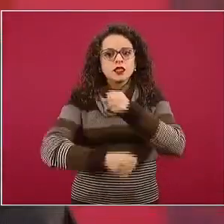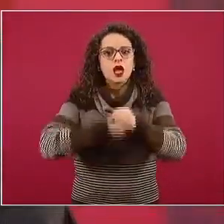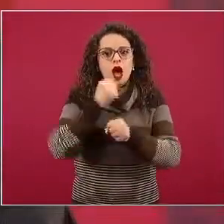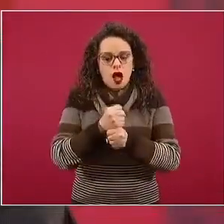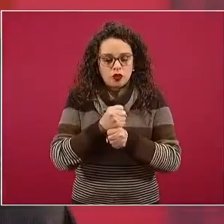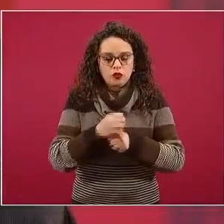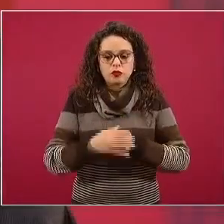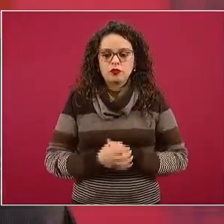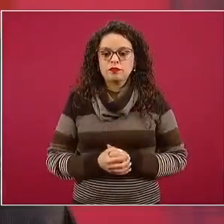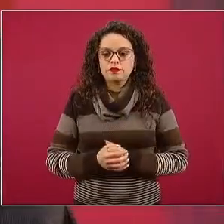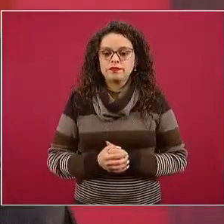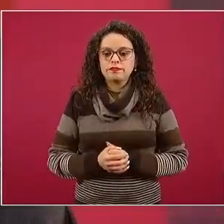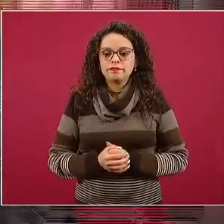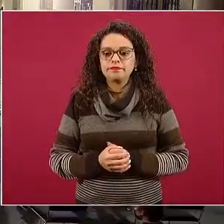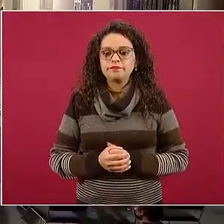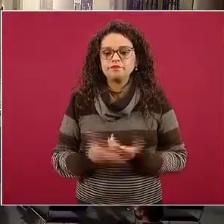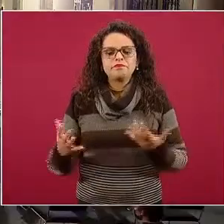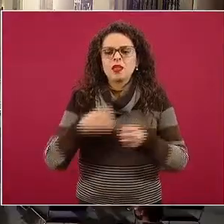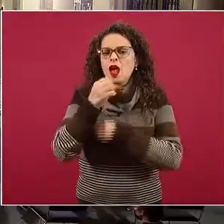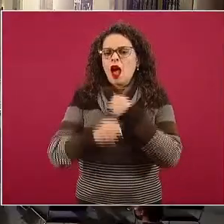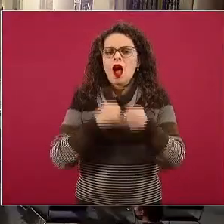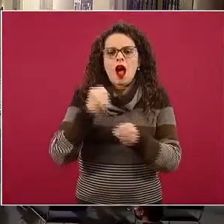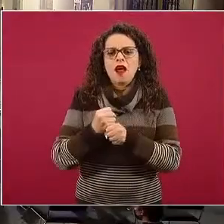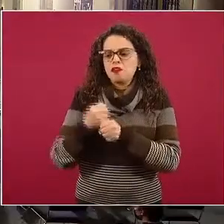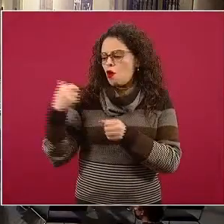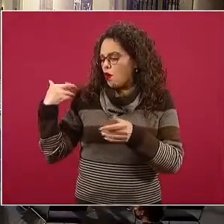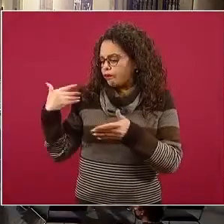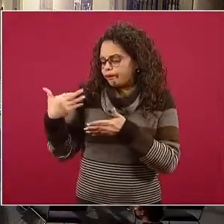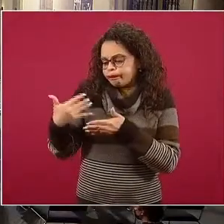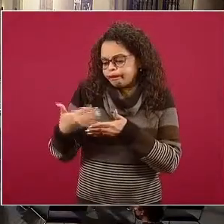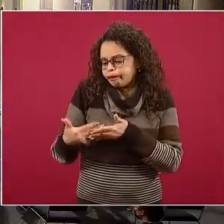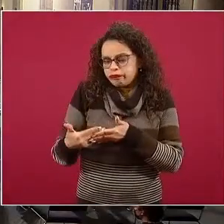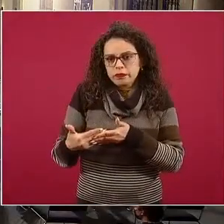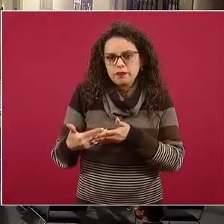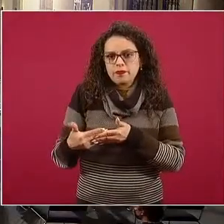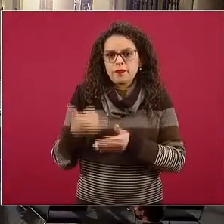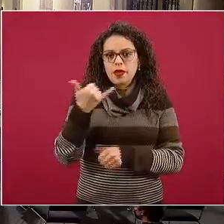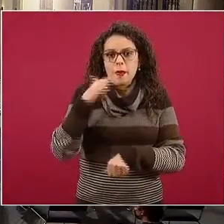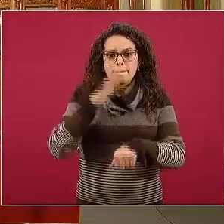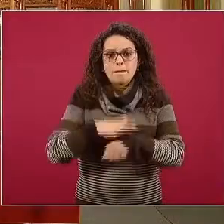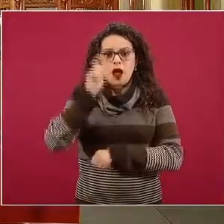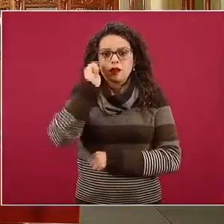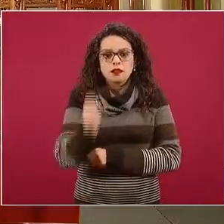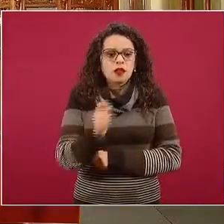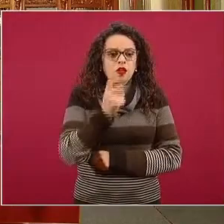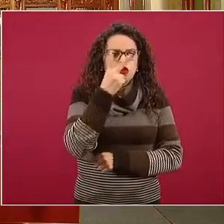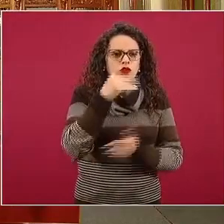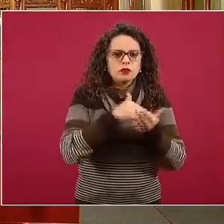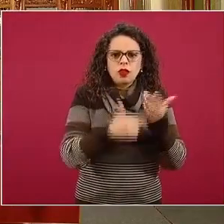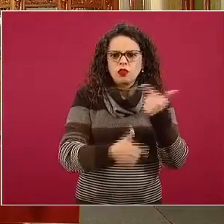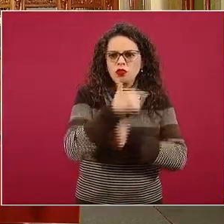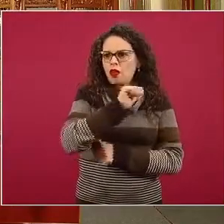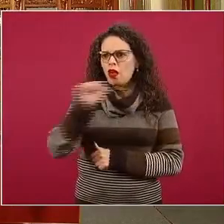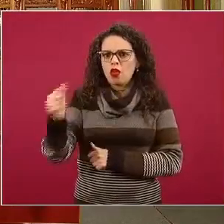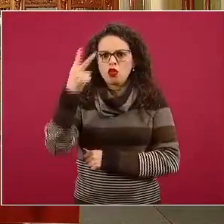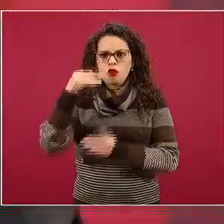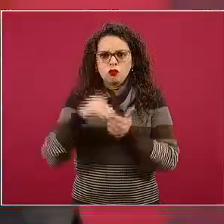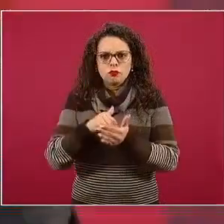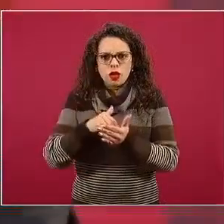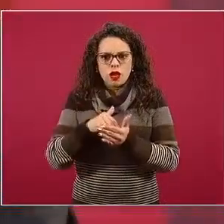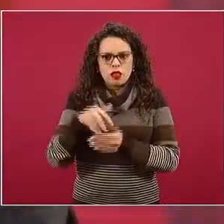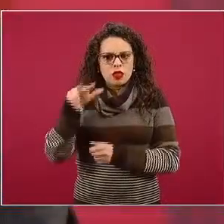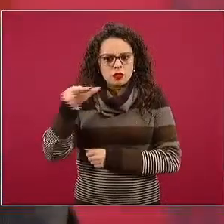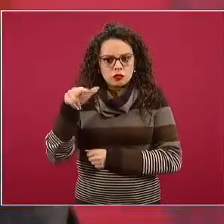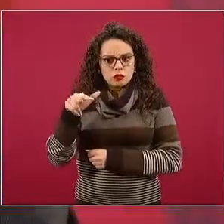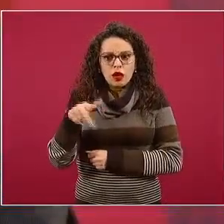alguna razón, en los años recientes, en especial en el sexenio 2012-2018, se perdió el impulso